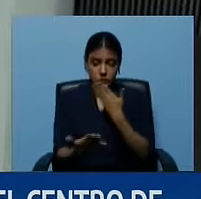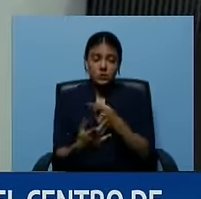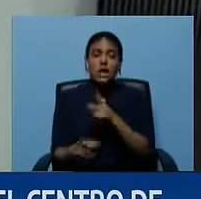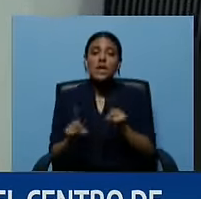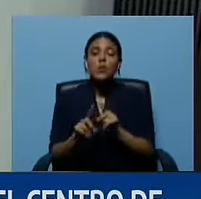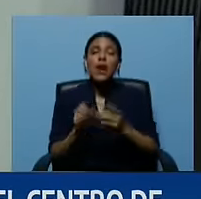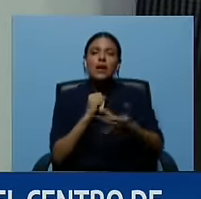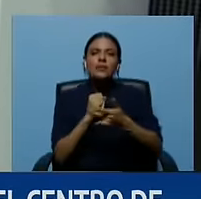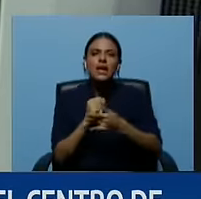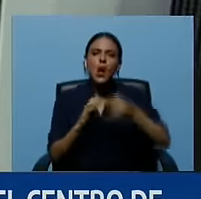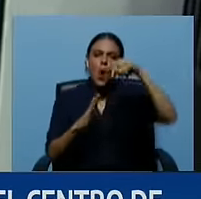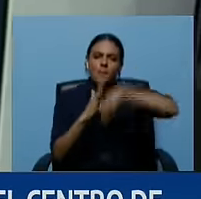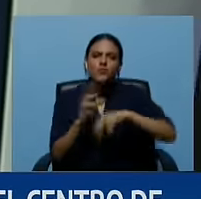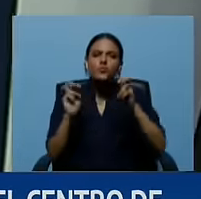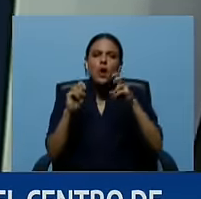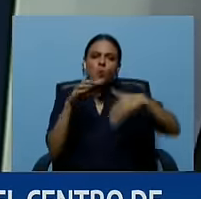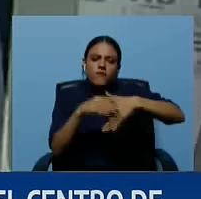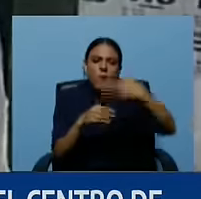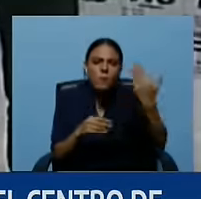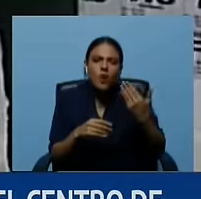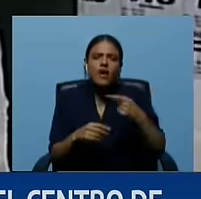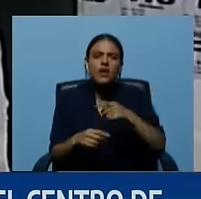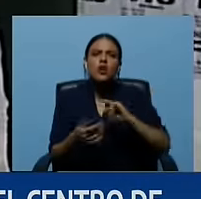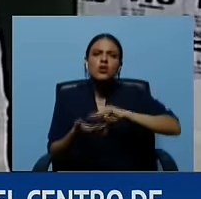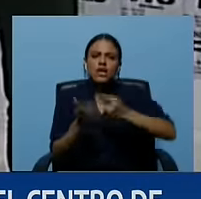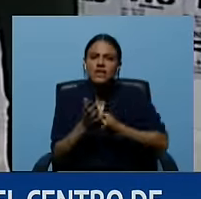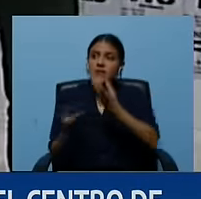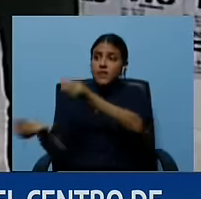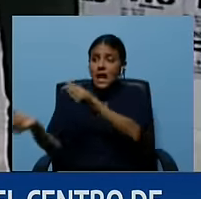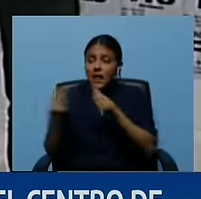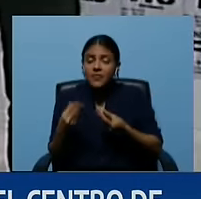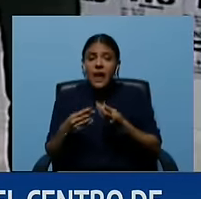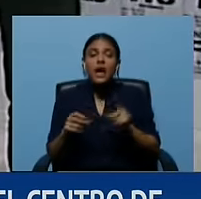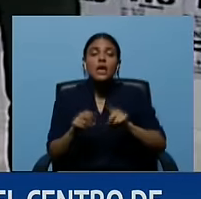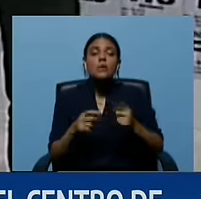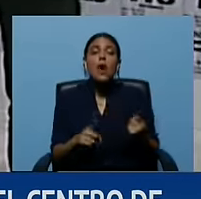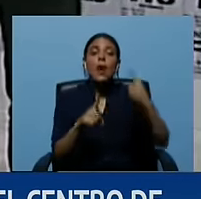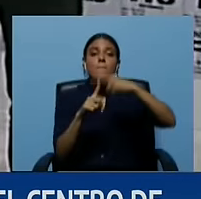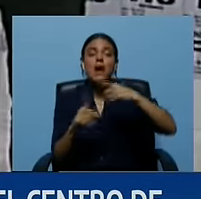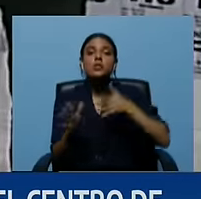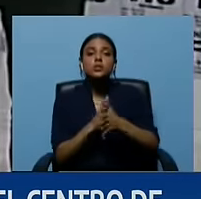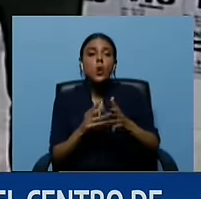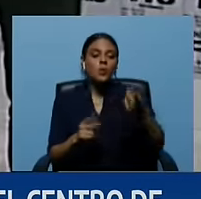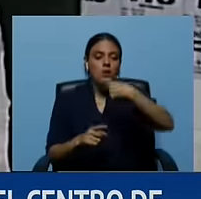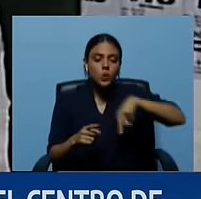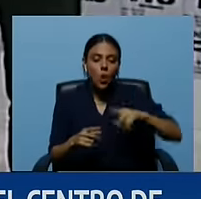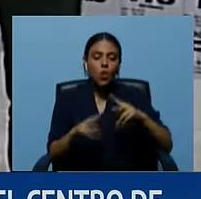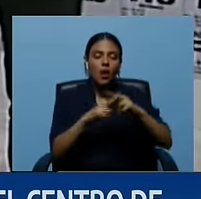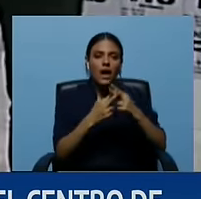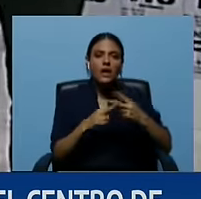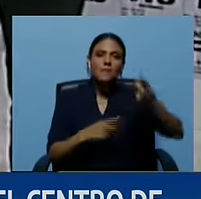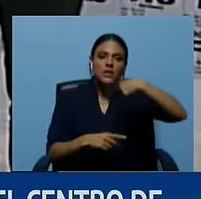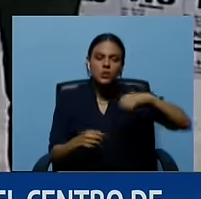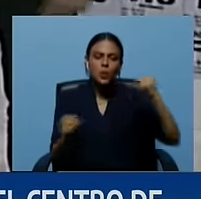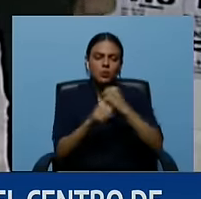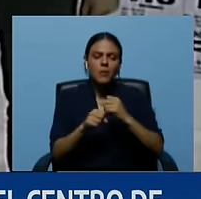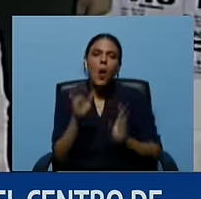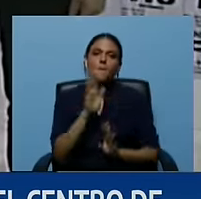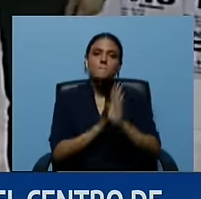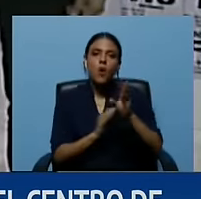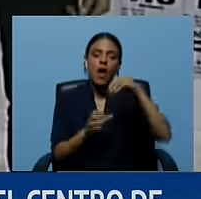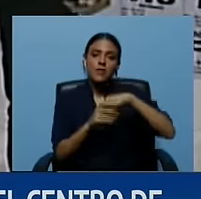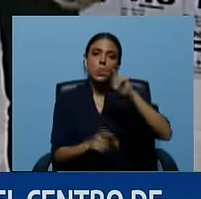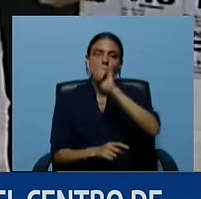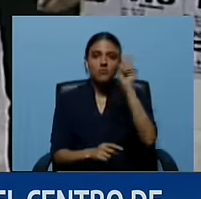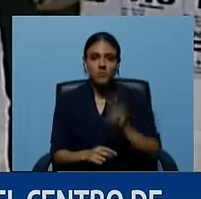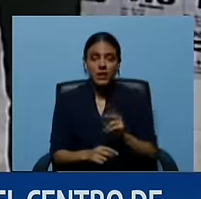versatilidad, forma parte, como he dicho, de la Red Nacional de Microscopía del país. Quiero darle la palabra entonces al